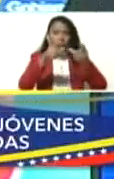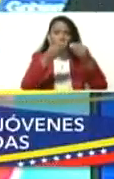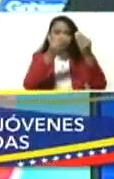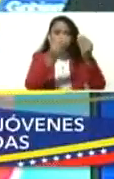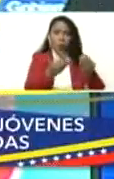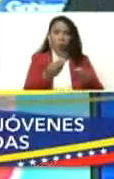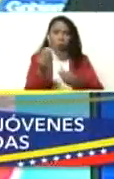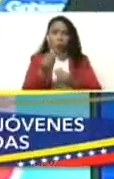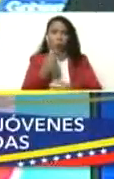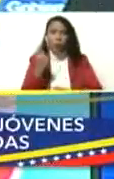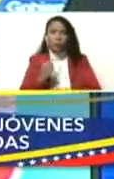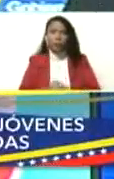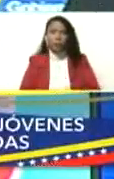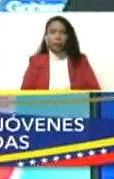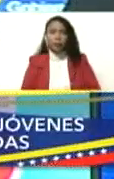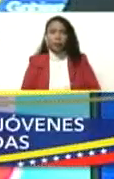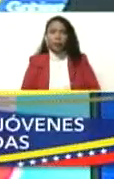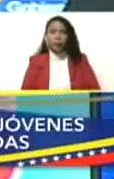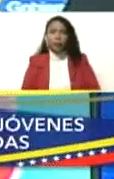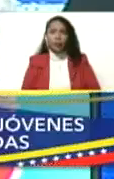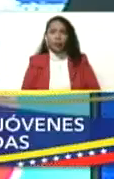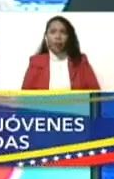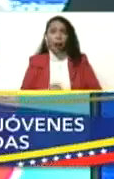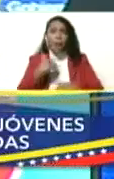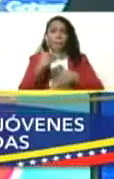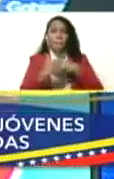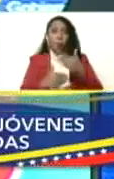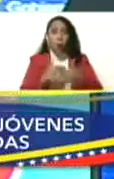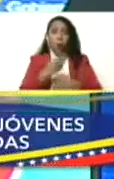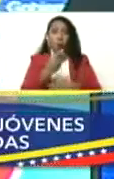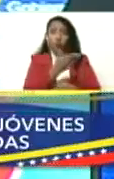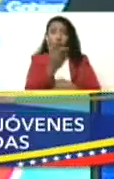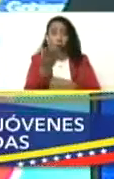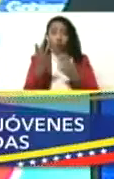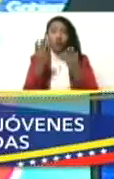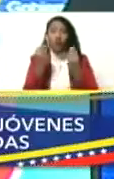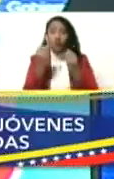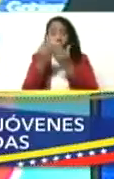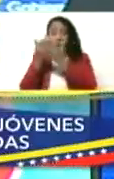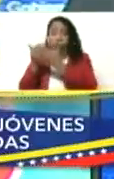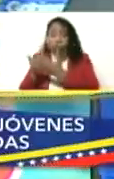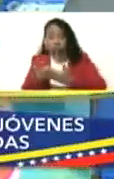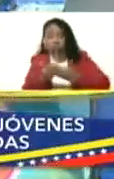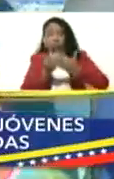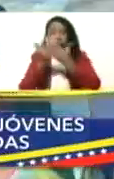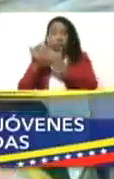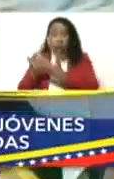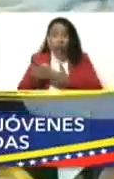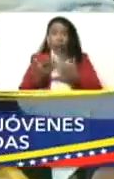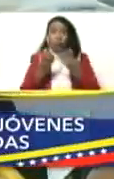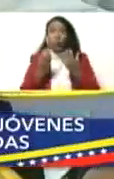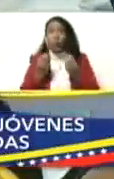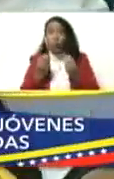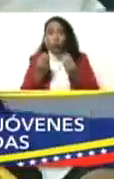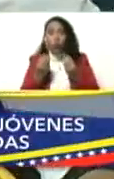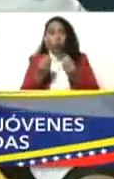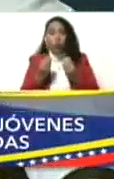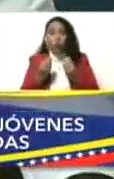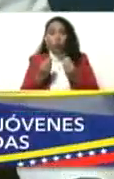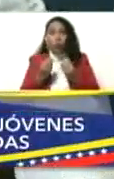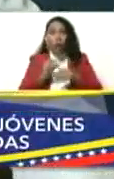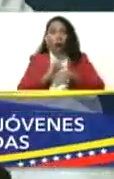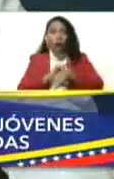amerita de ustedes mucho estudio, mucho estudio. Doctor